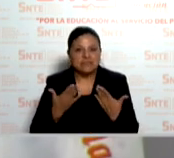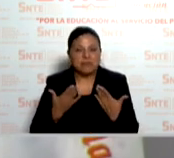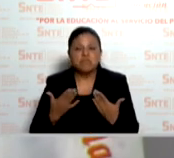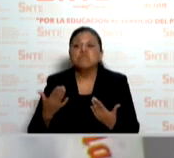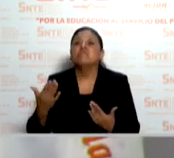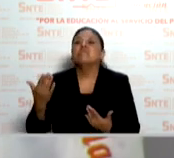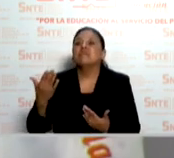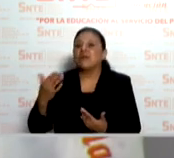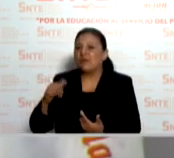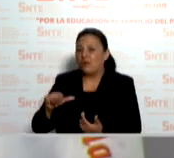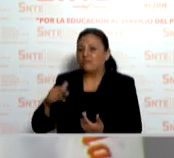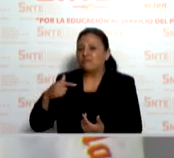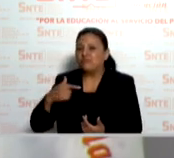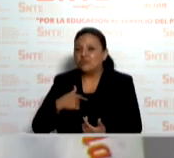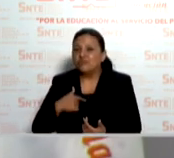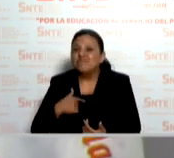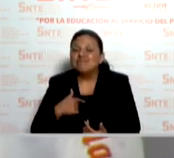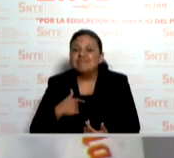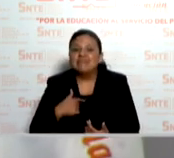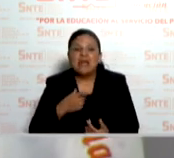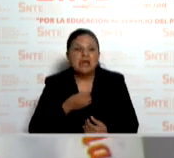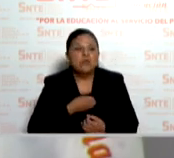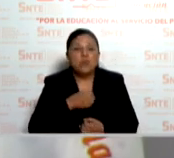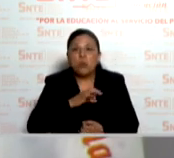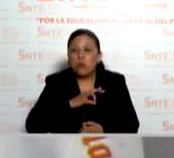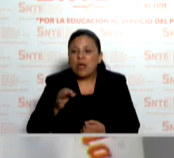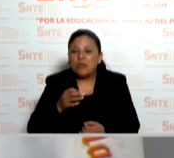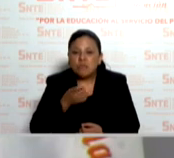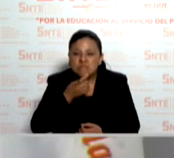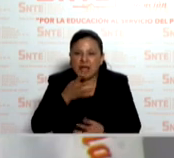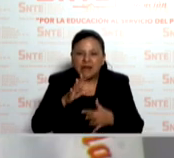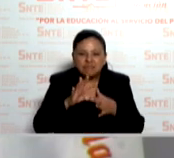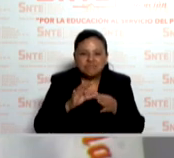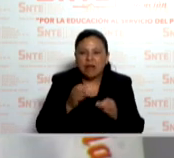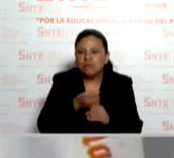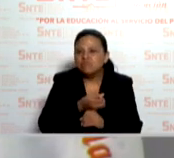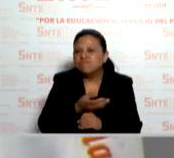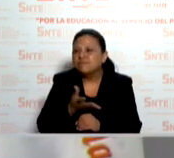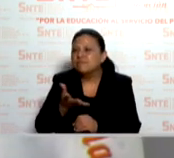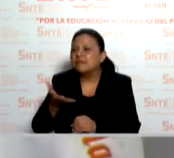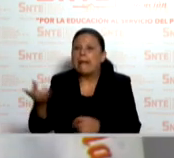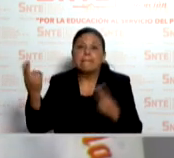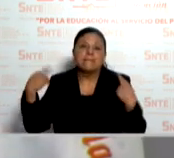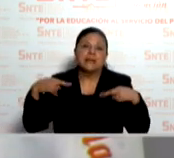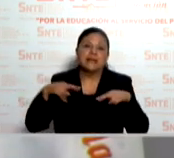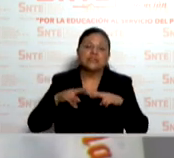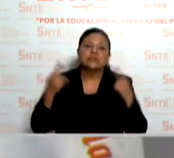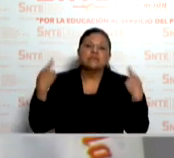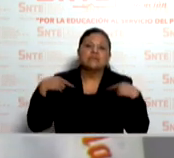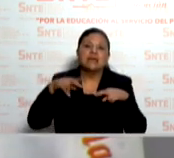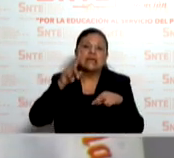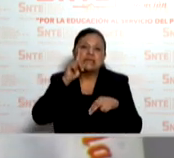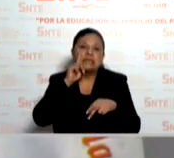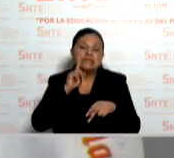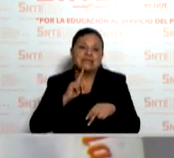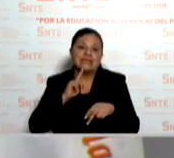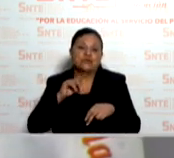la portadora de tan admirables maestros y maestras, quienes participamos en esta